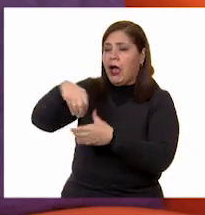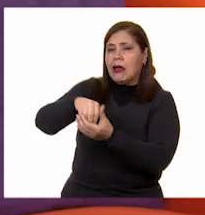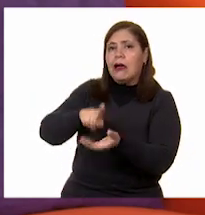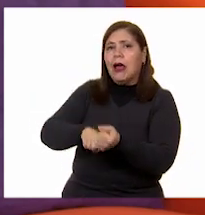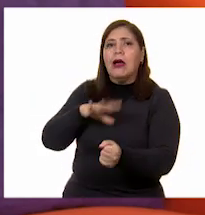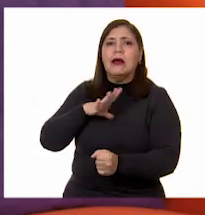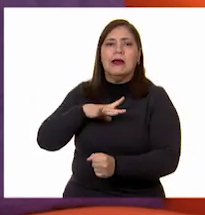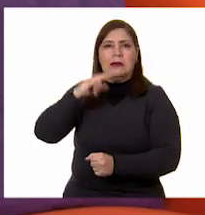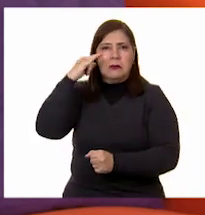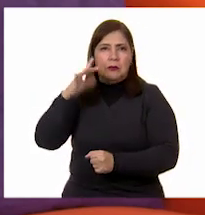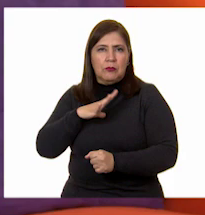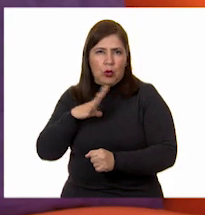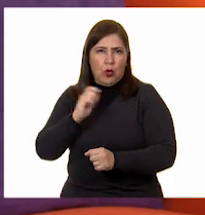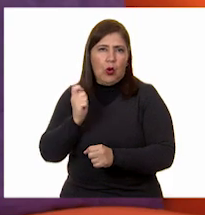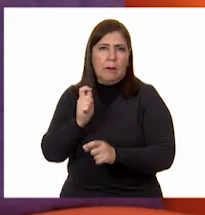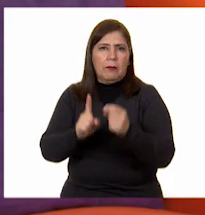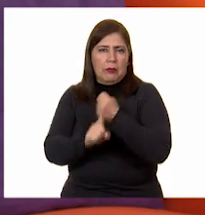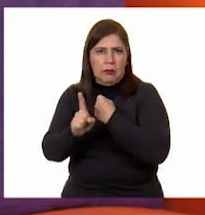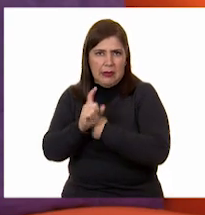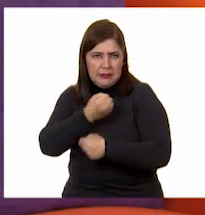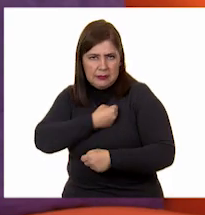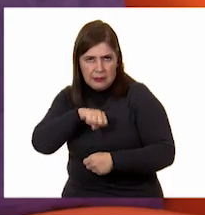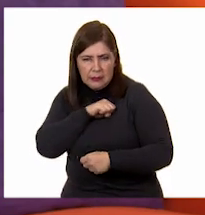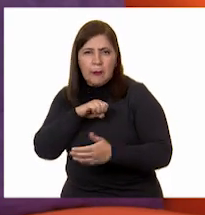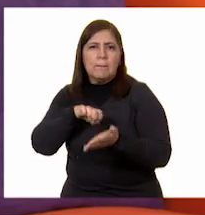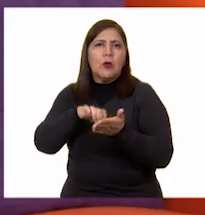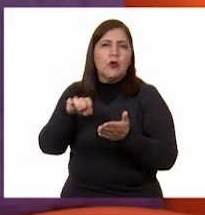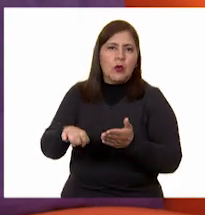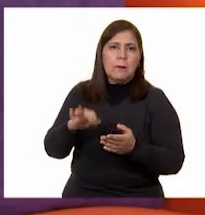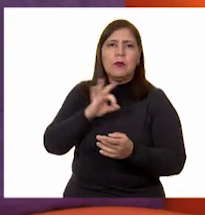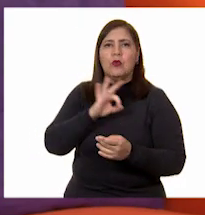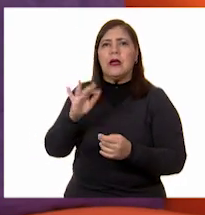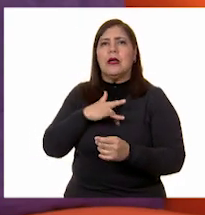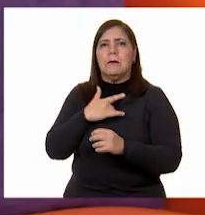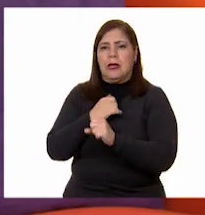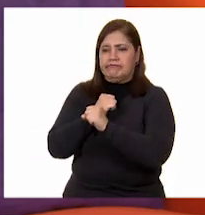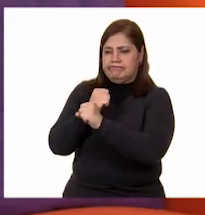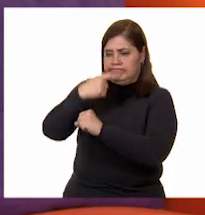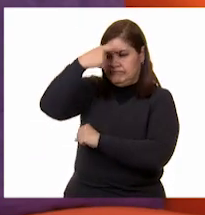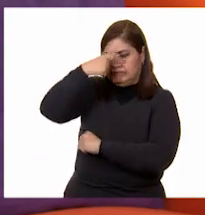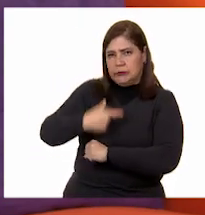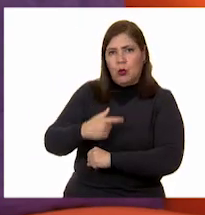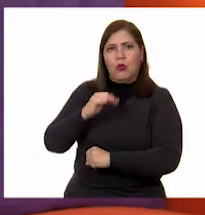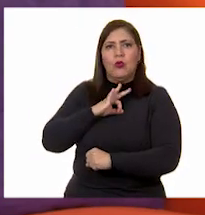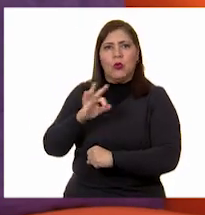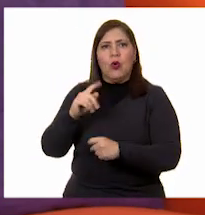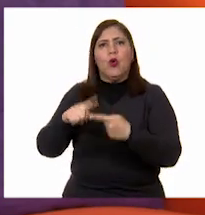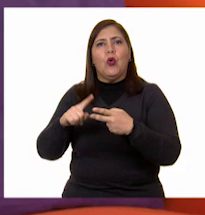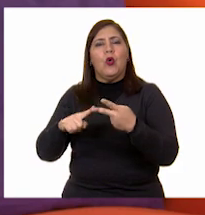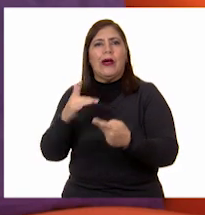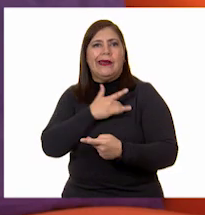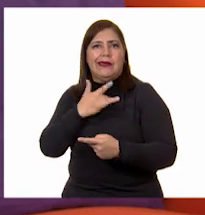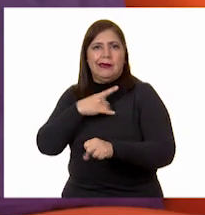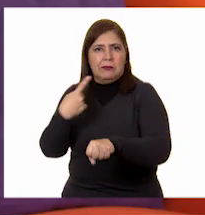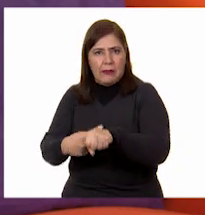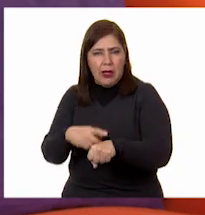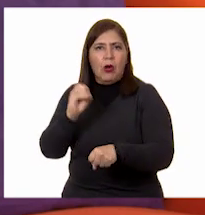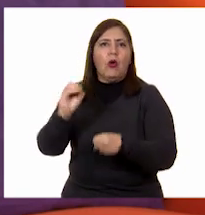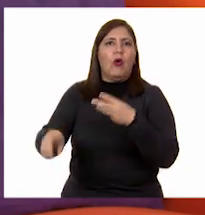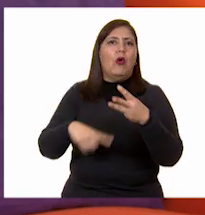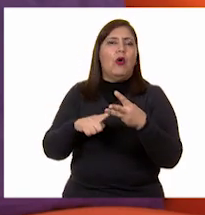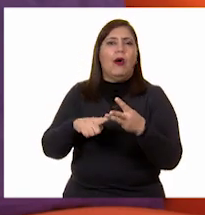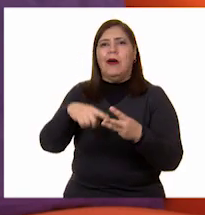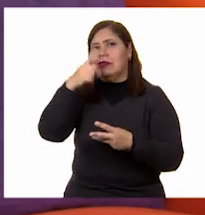de salud. Por ejemplo, condiciones relacionadas con el sistema inmune, presentar cardiopatías o bien diabetes